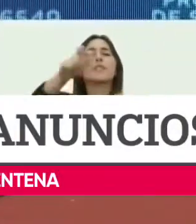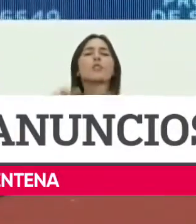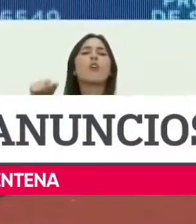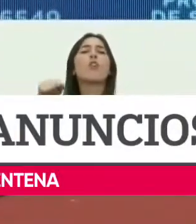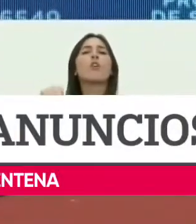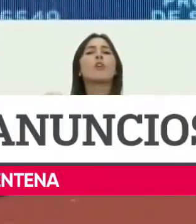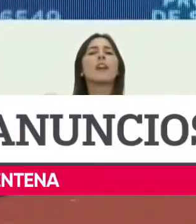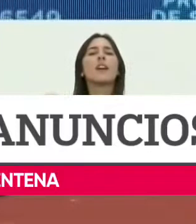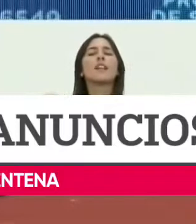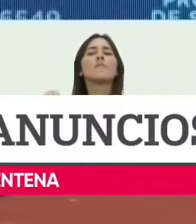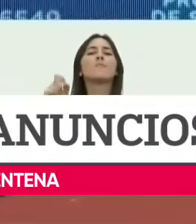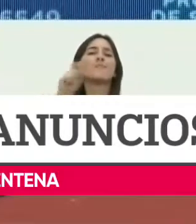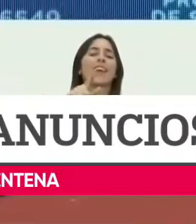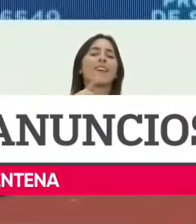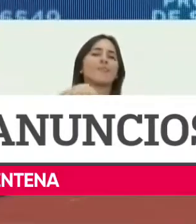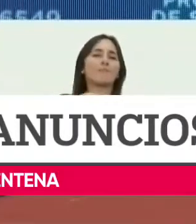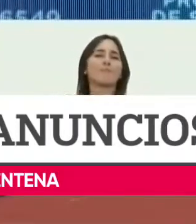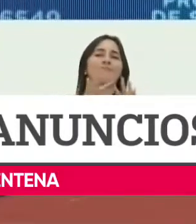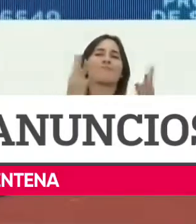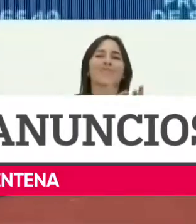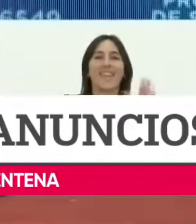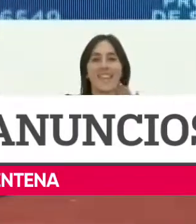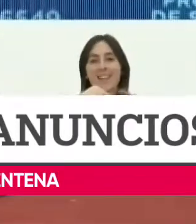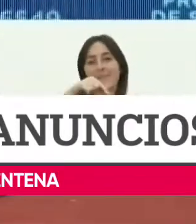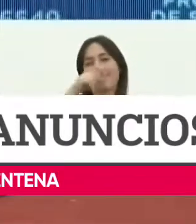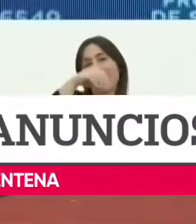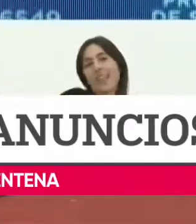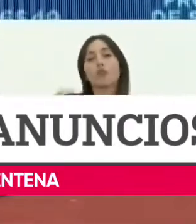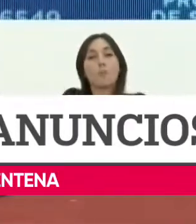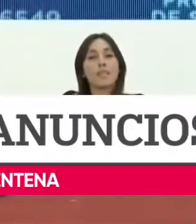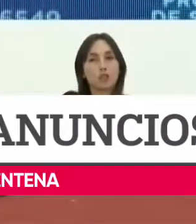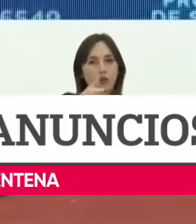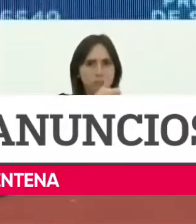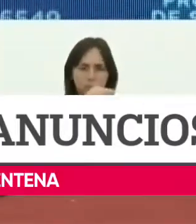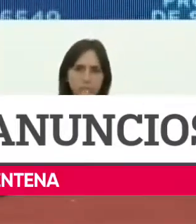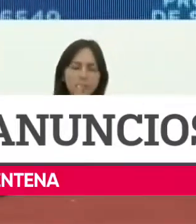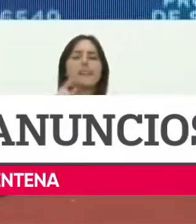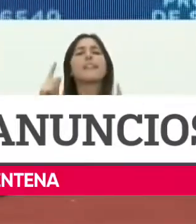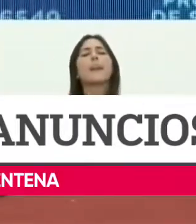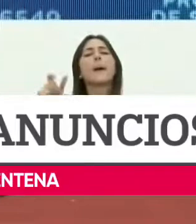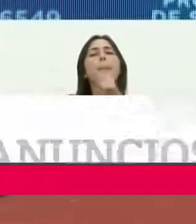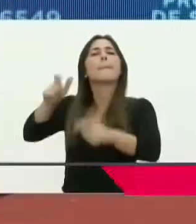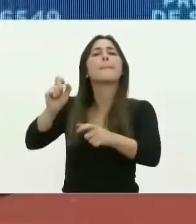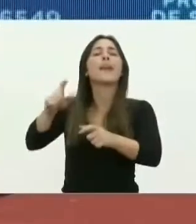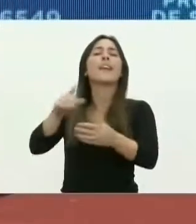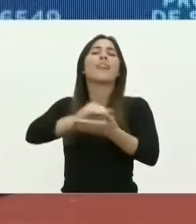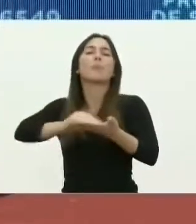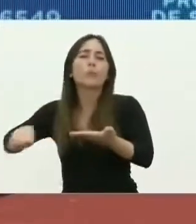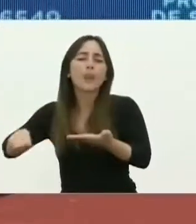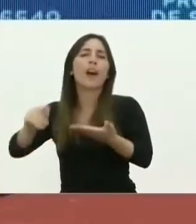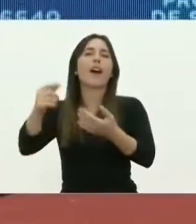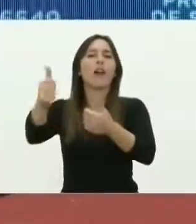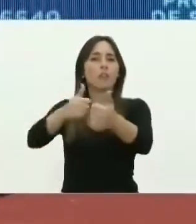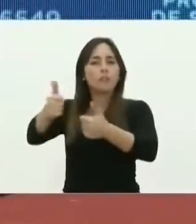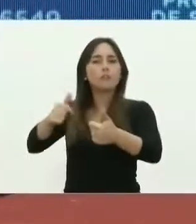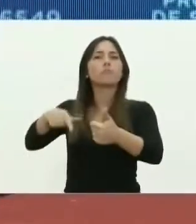del Poder Ejecutivo que conforman esta comisión, como así también representantes de la Cámara de Diputados, en este caso